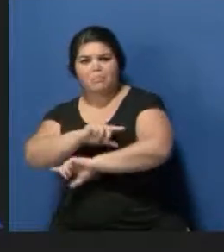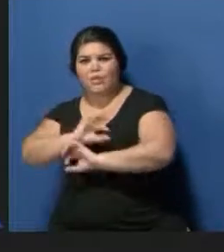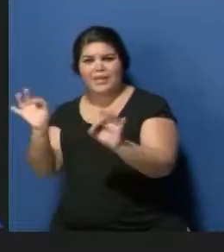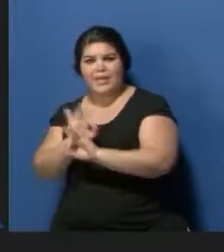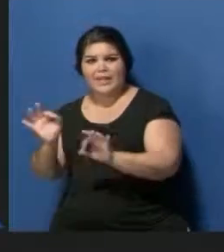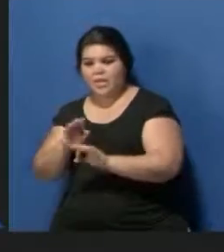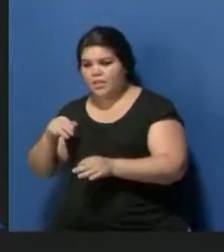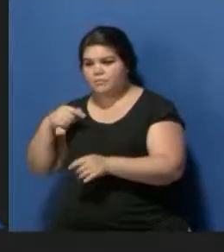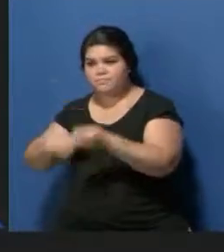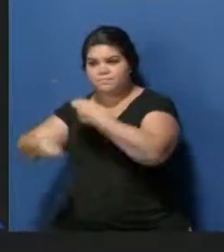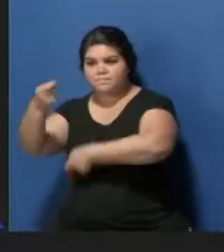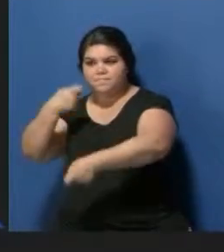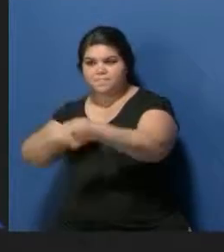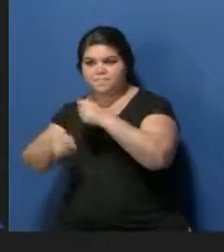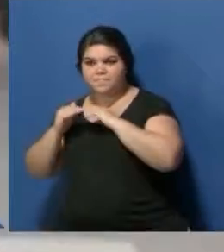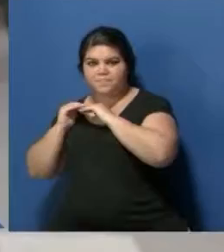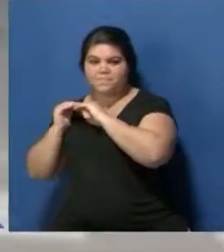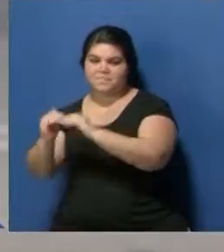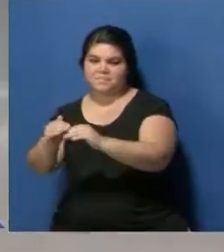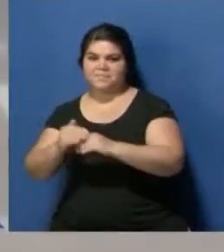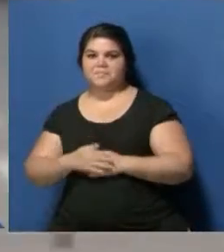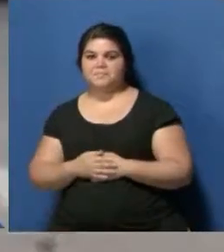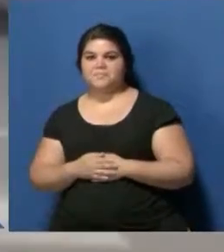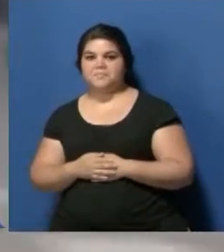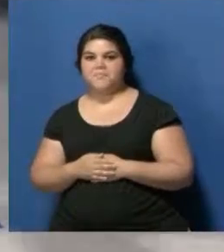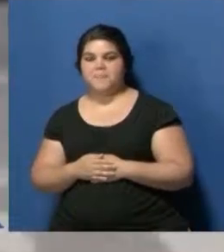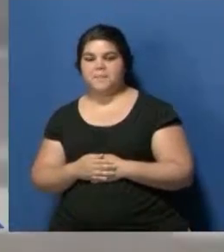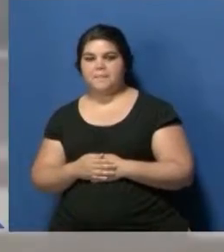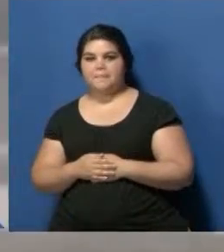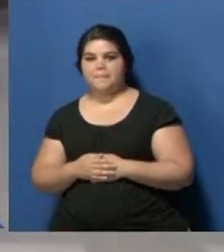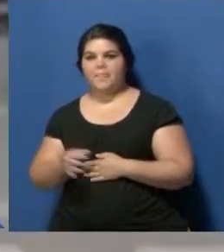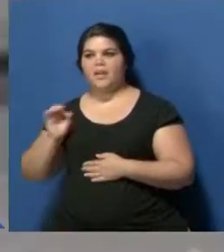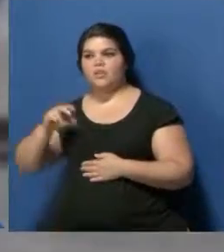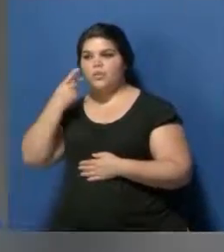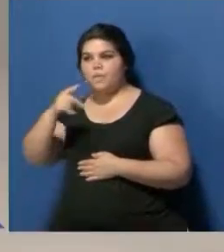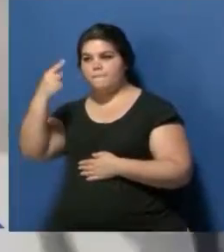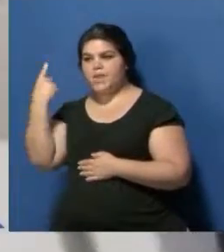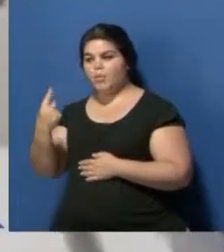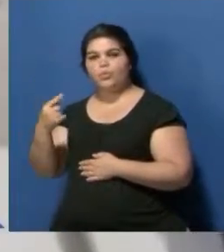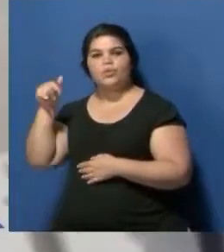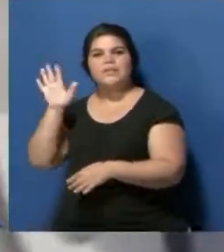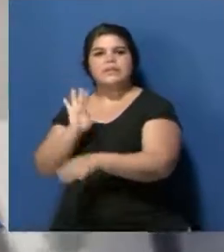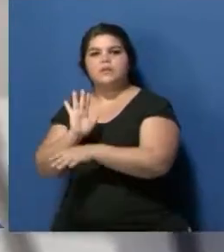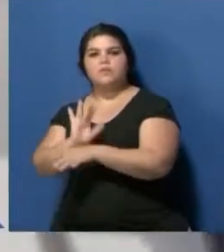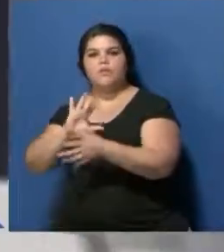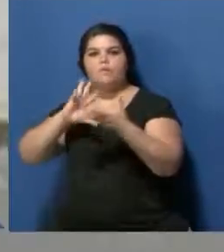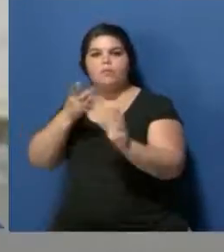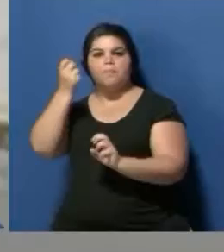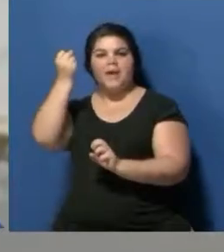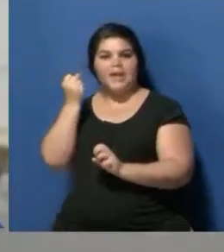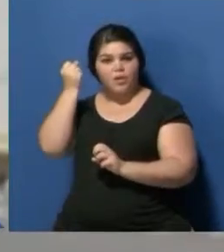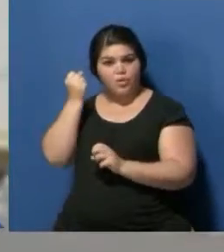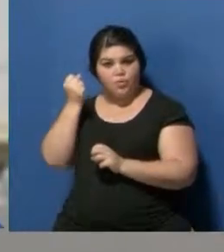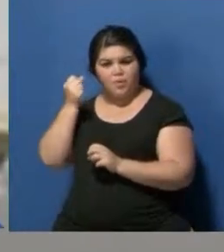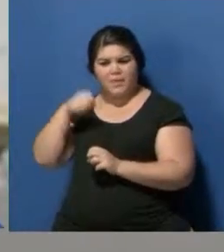lo tanto, lo que se va a dar en el 2001, a mi modo de ver, es una conjunción de una crisis económica muy